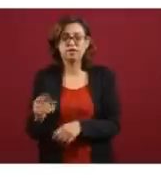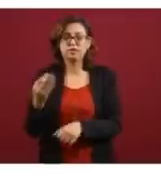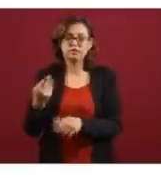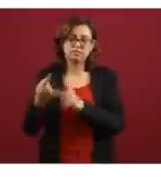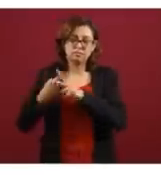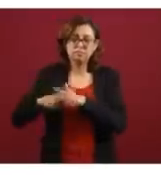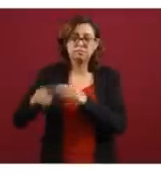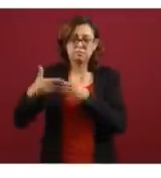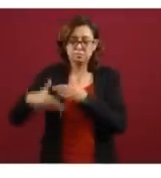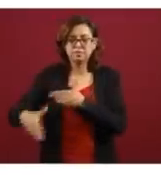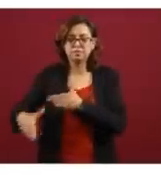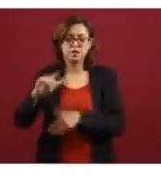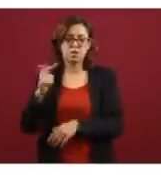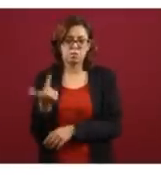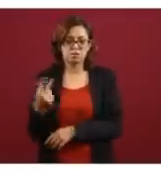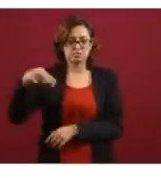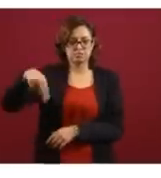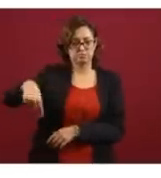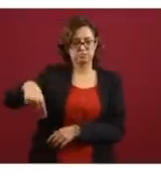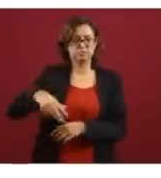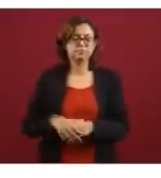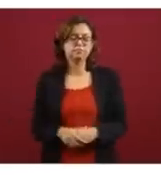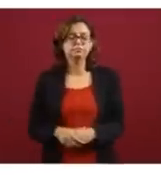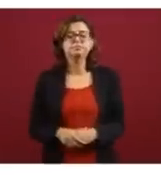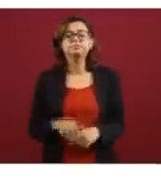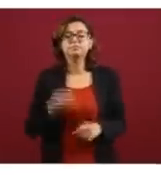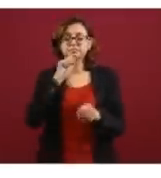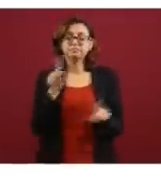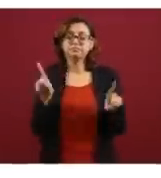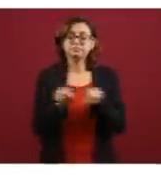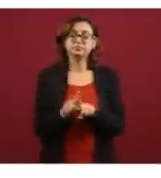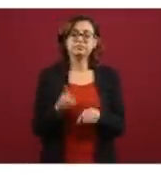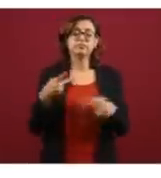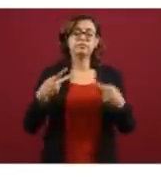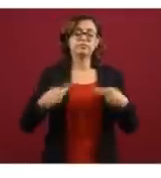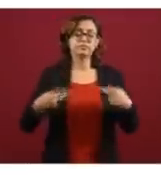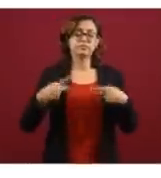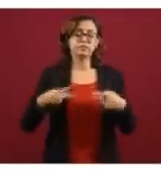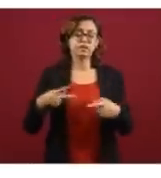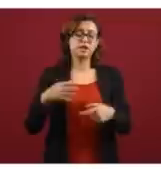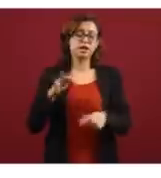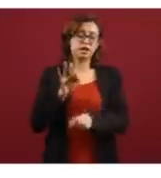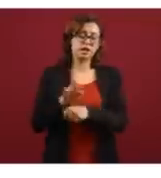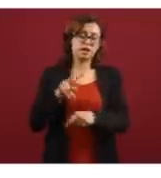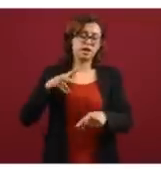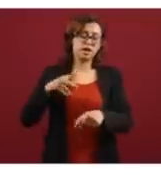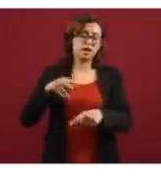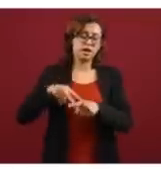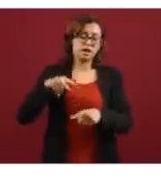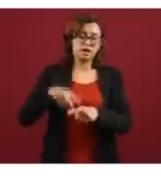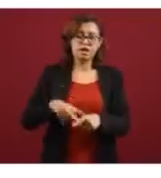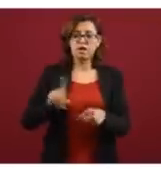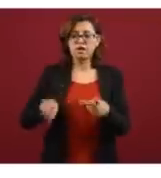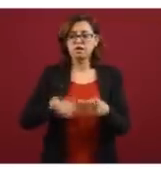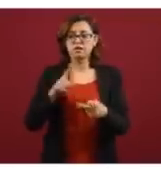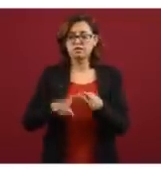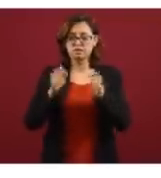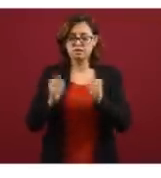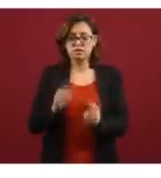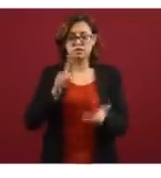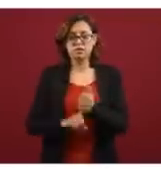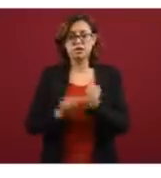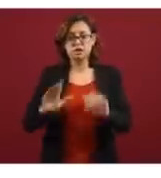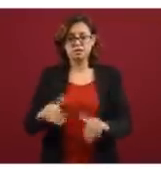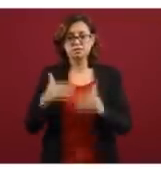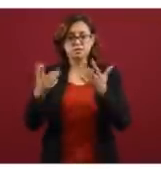incluida la Guardia Nacional. También intervino Protección Civil, Seguridad Interior, Defensa Exterior, Sistema